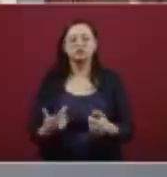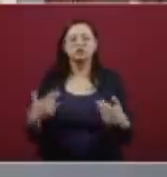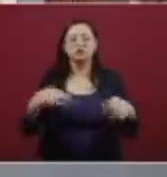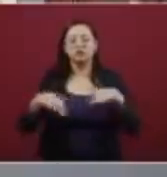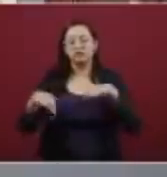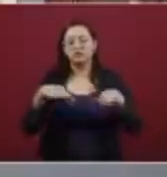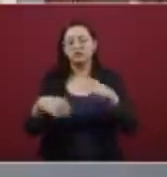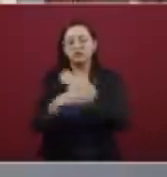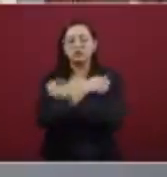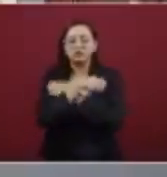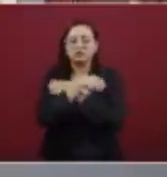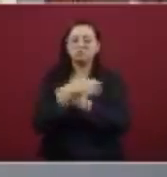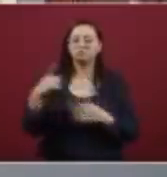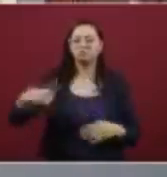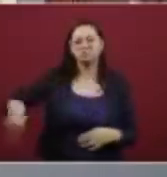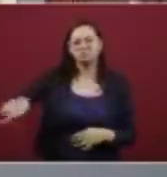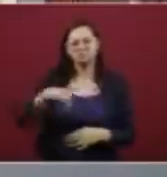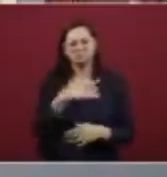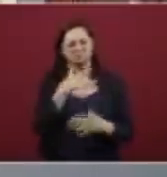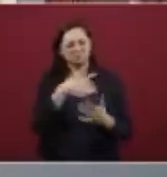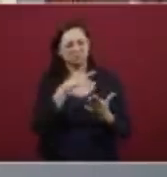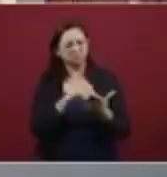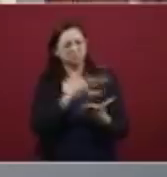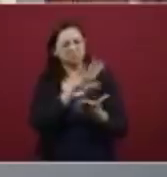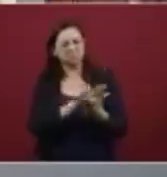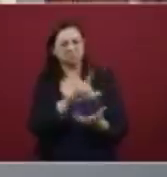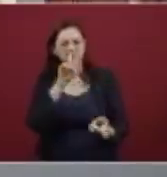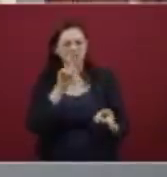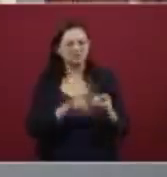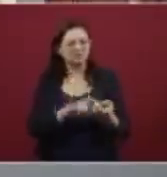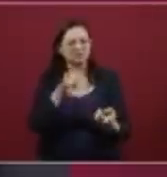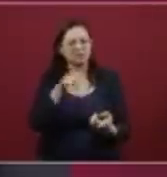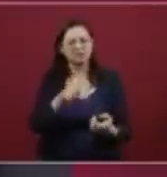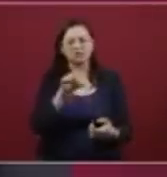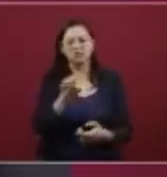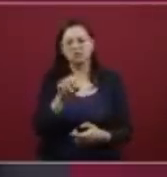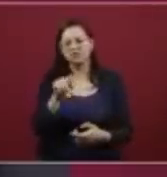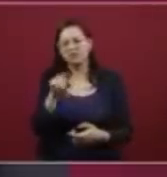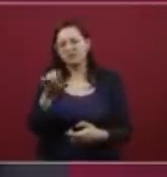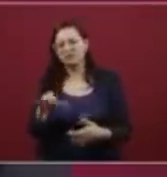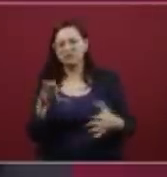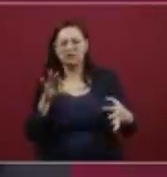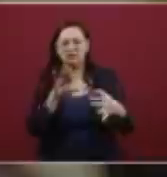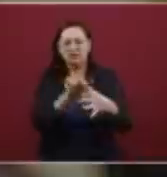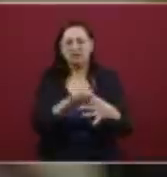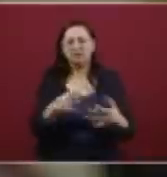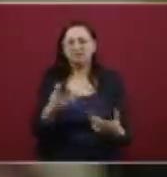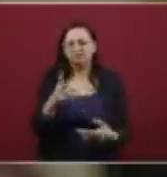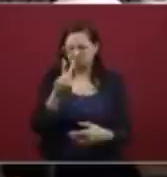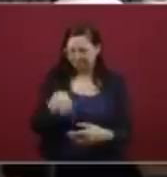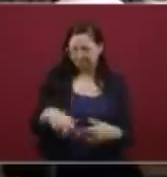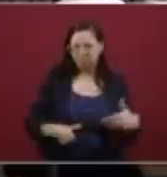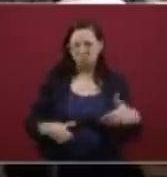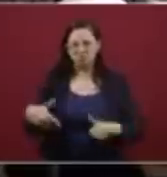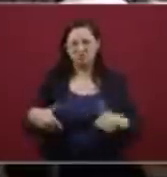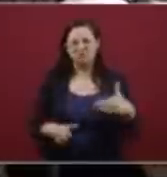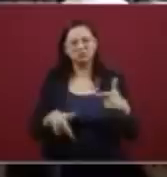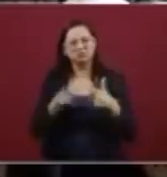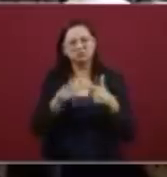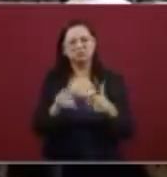dice que los ascensos estarán vinculados al CENTE. Quisiera saber su opinión y ahorita le hago una segunda pregunta.